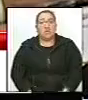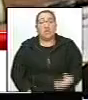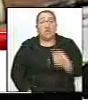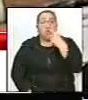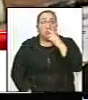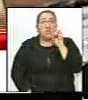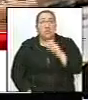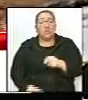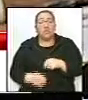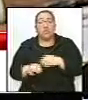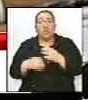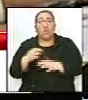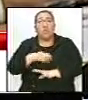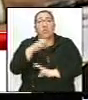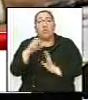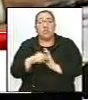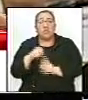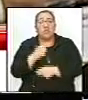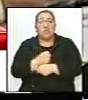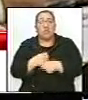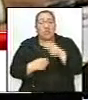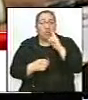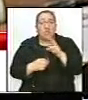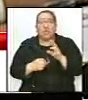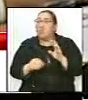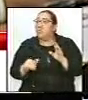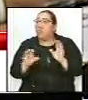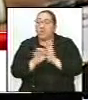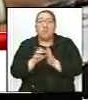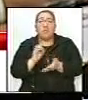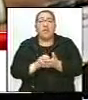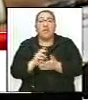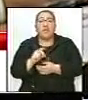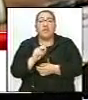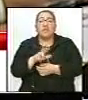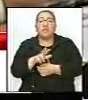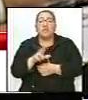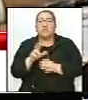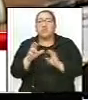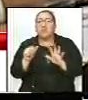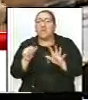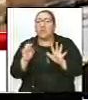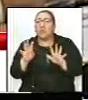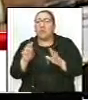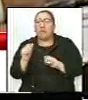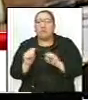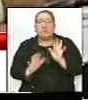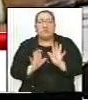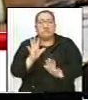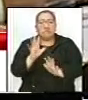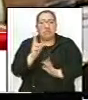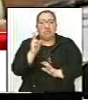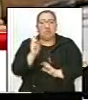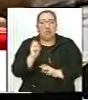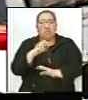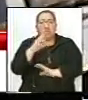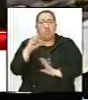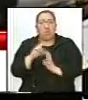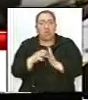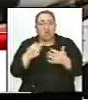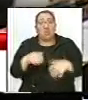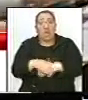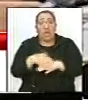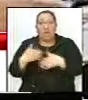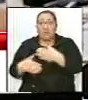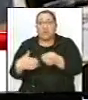significan los proyectos en ejecución. Estamos viendo aquí, por ejemplo, más de 3, 6, 9, como casi 15 o 20 proyectos que están ejecutándose